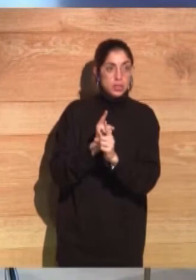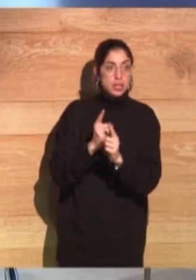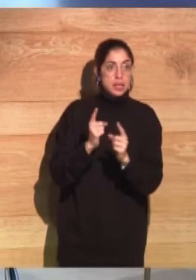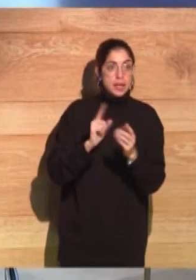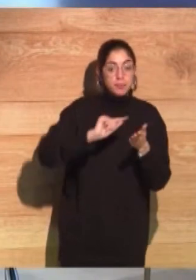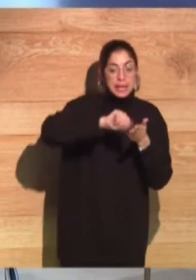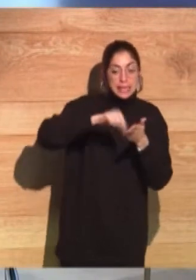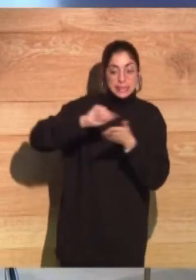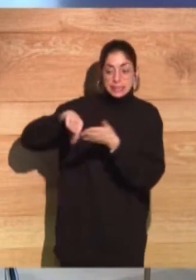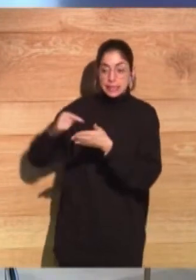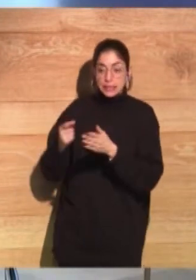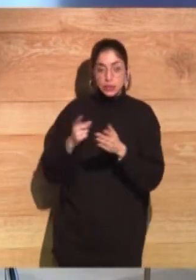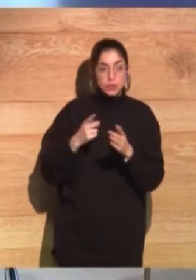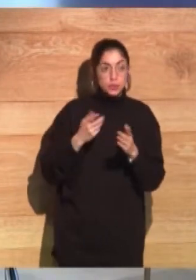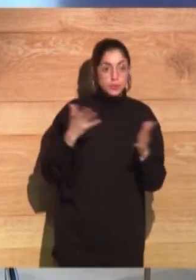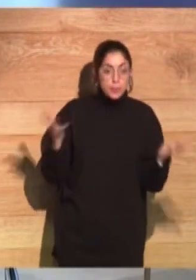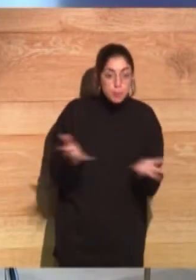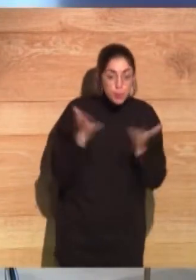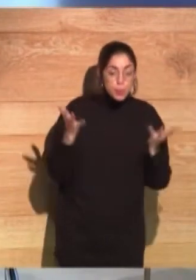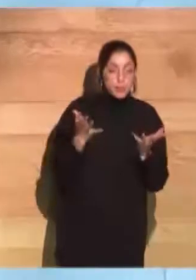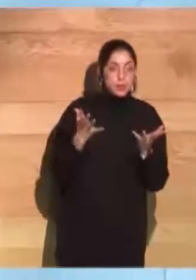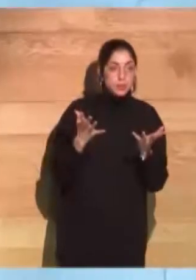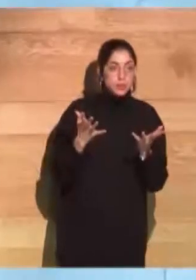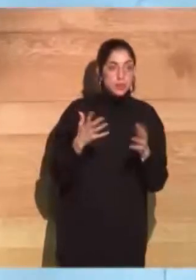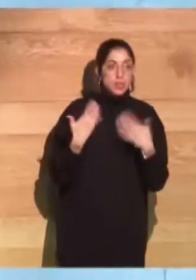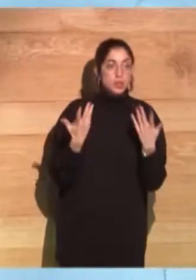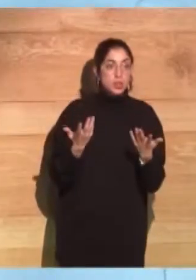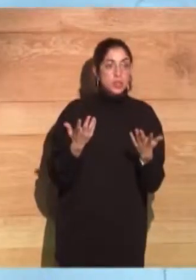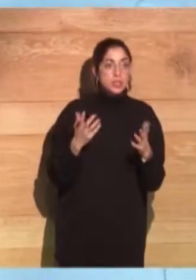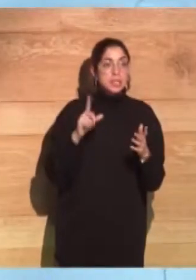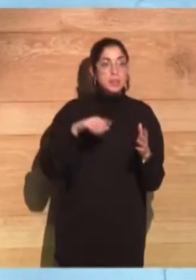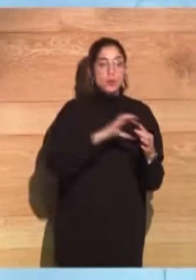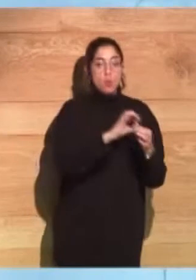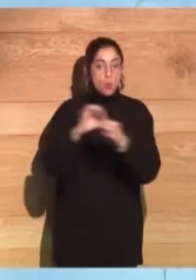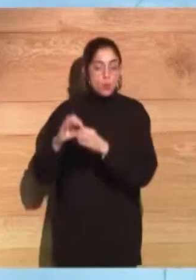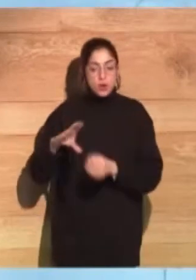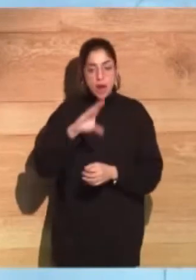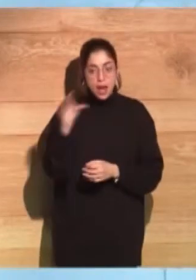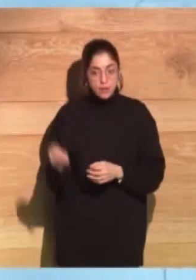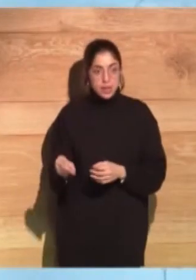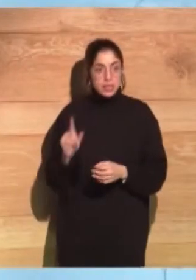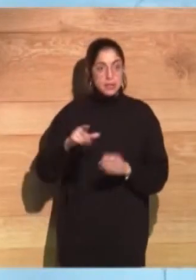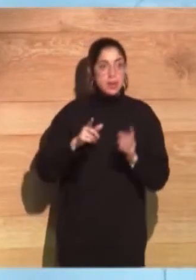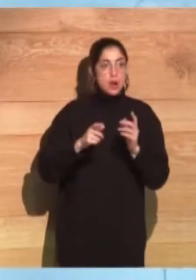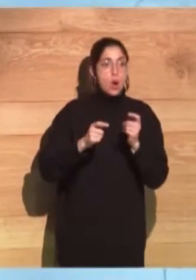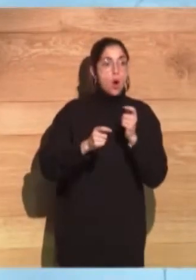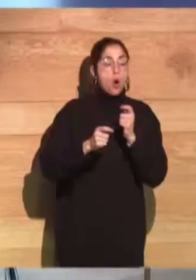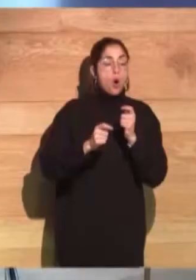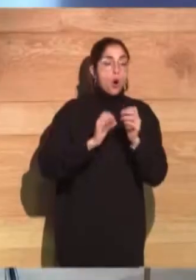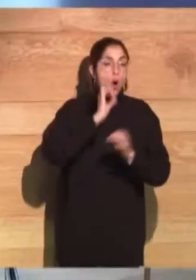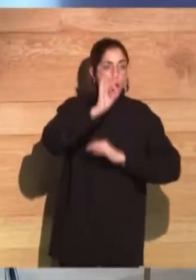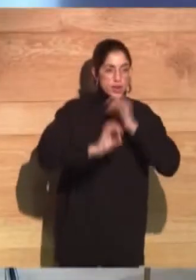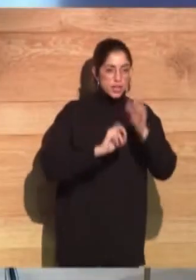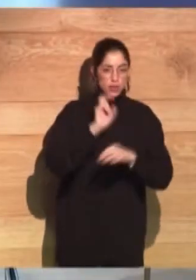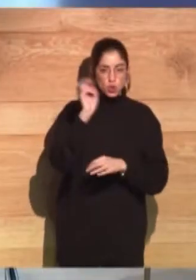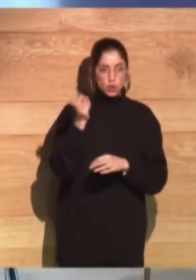y este grupo sigue promoviendo esto, y también la Unión Africana, otras organizaciones que tienen